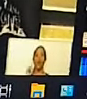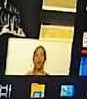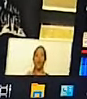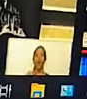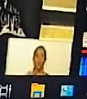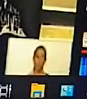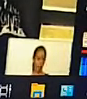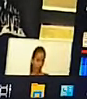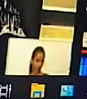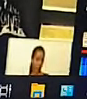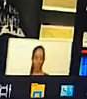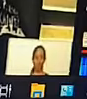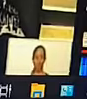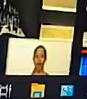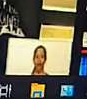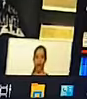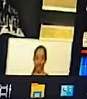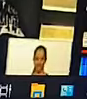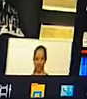muy pendientes de lo que pase.